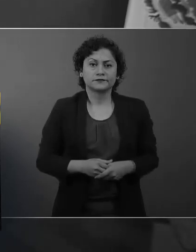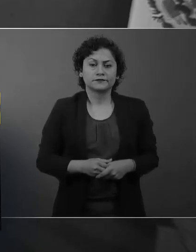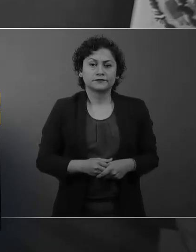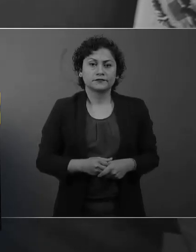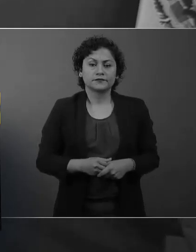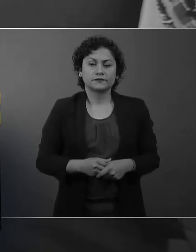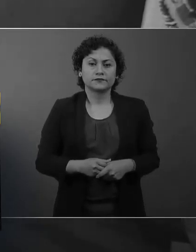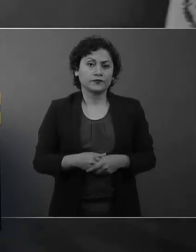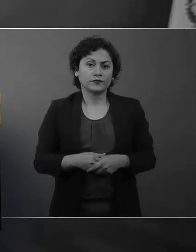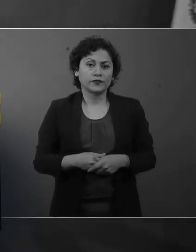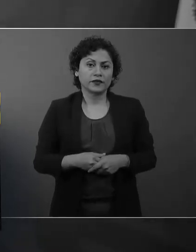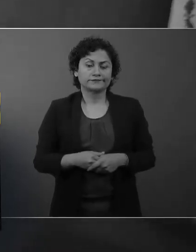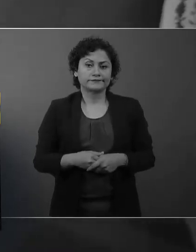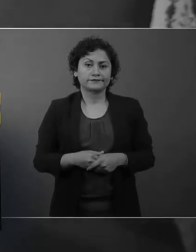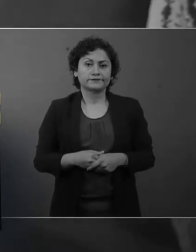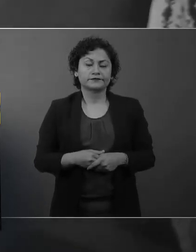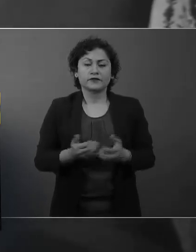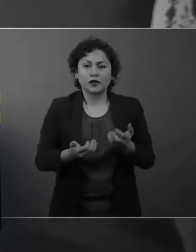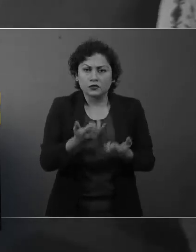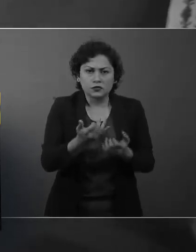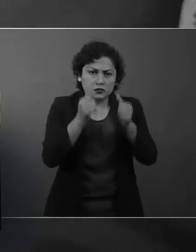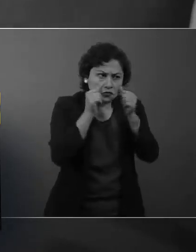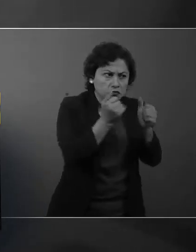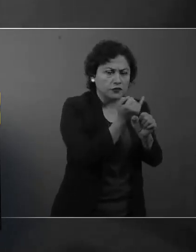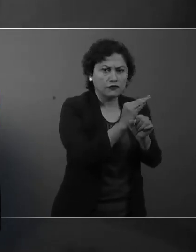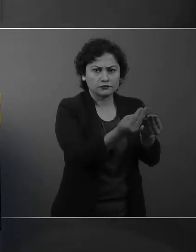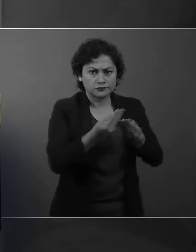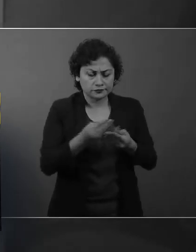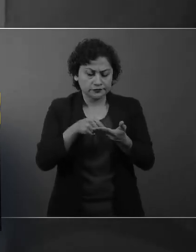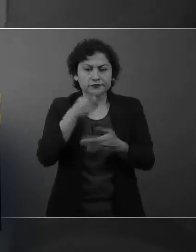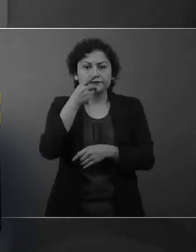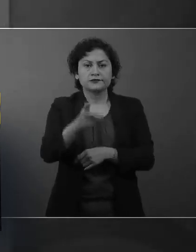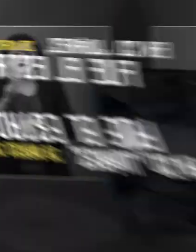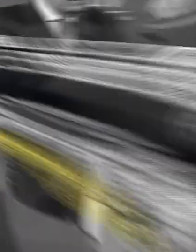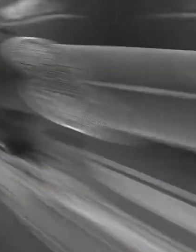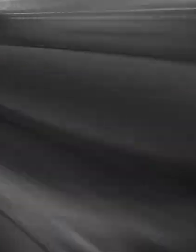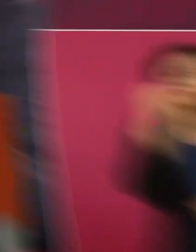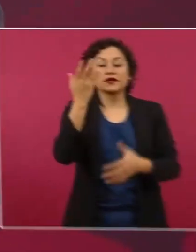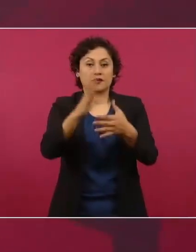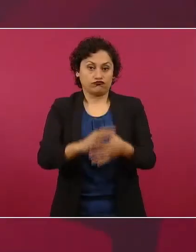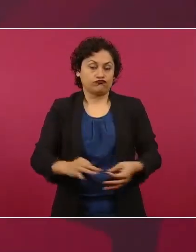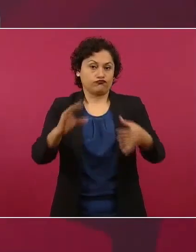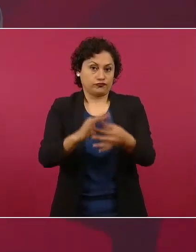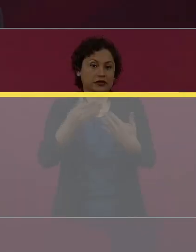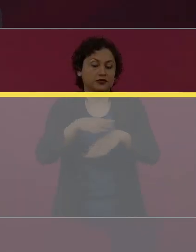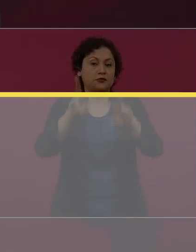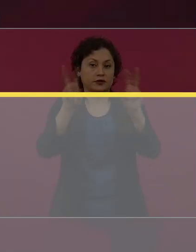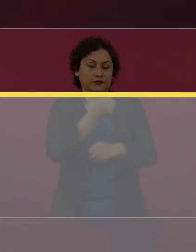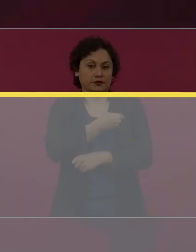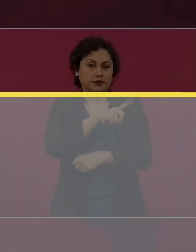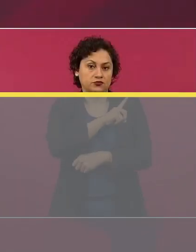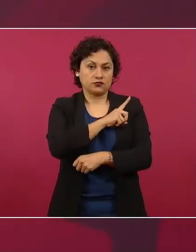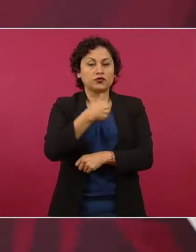Tenemos hasta ahora como informe que perdieron la vida 39 migrantes. Quiero informar algo